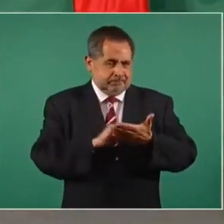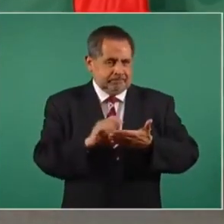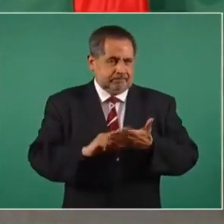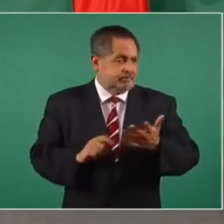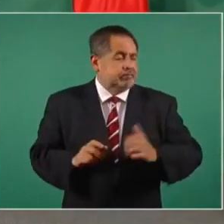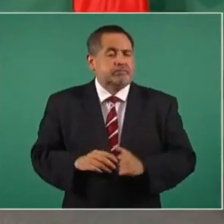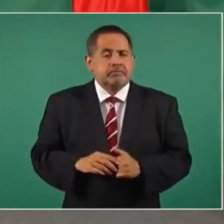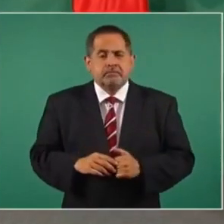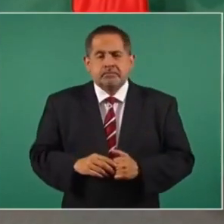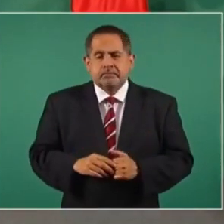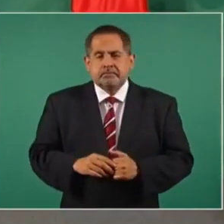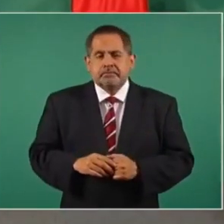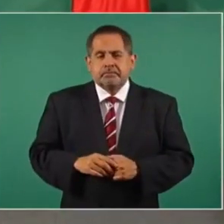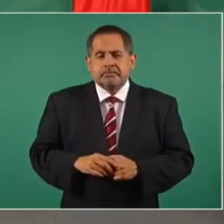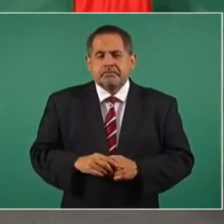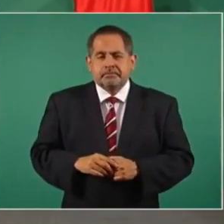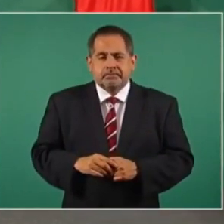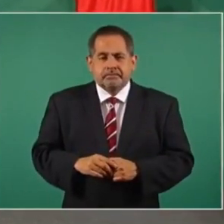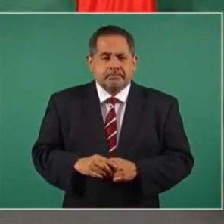y